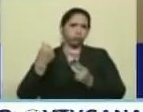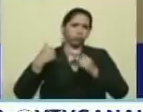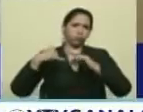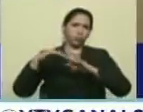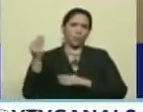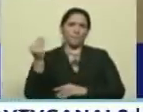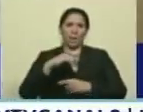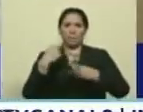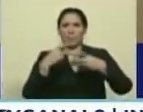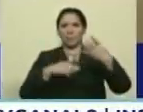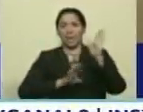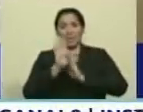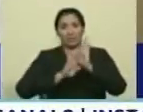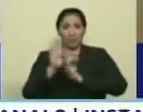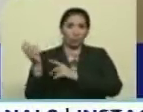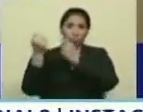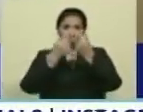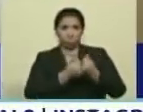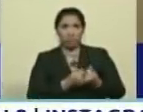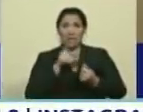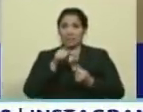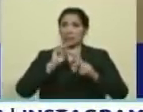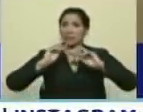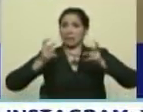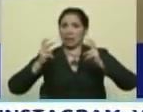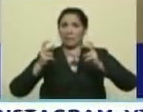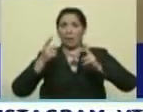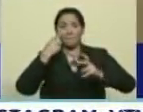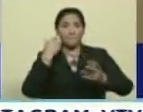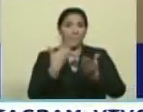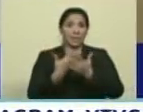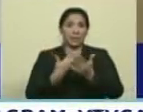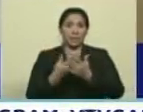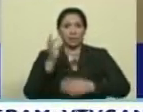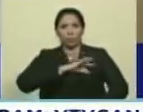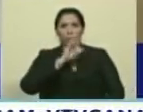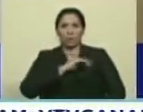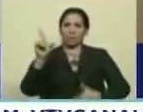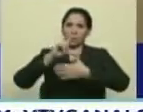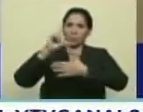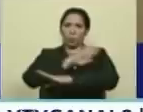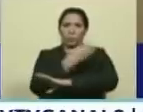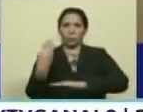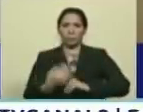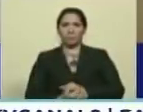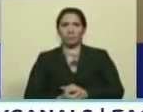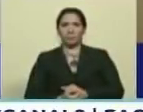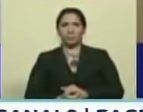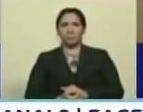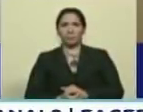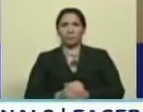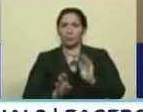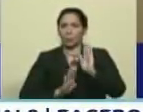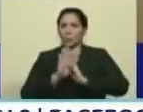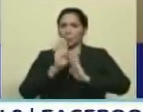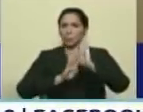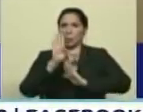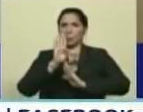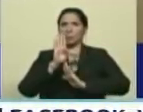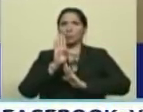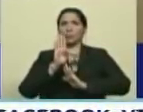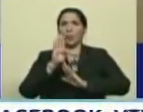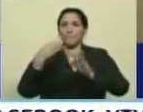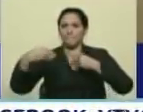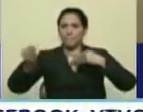El desarrollo económico es la asignatura pendiente del socialismo latinoamericano caribeño. El crecimiento y el desarrollo de un